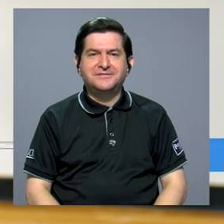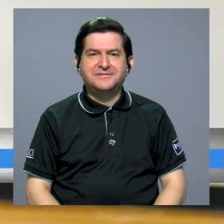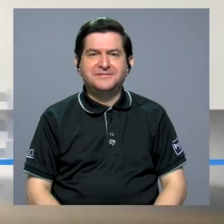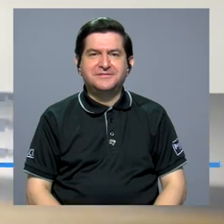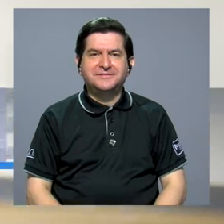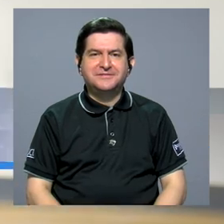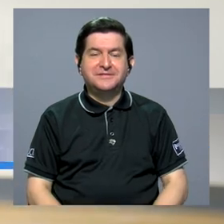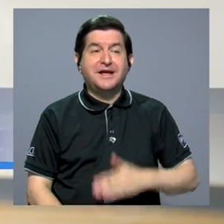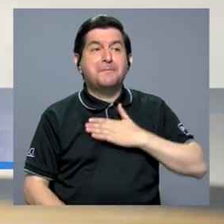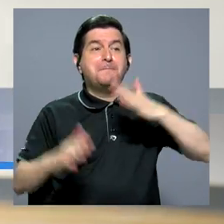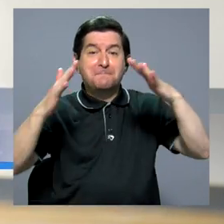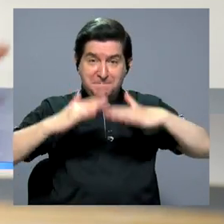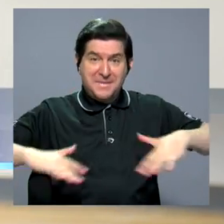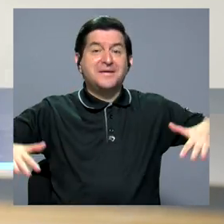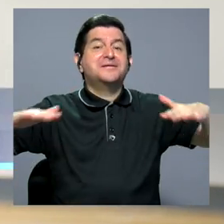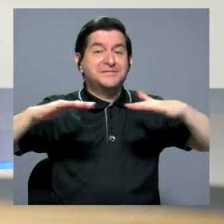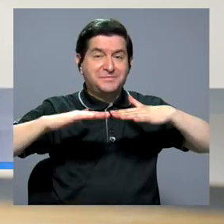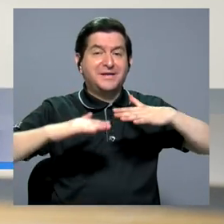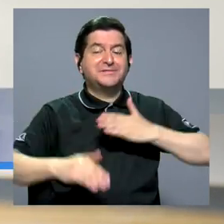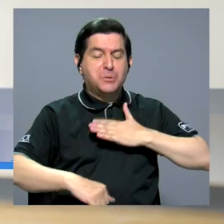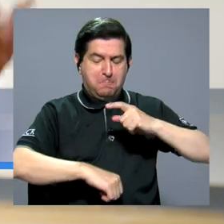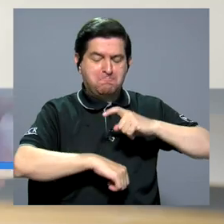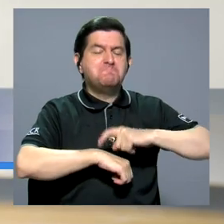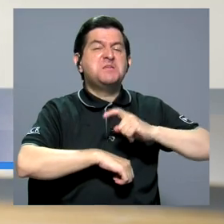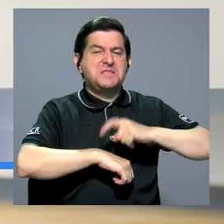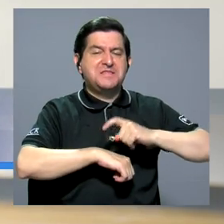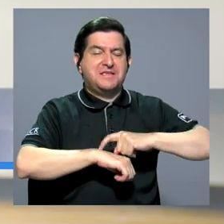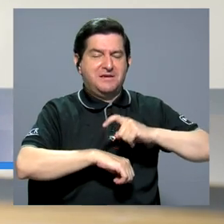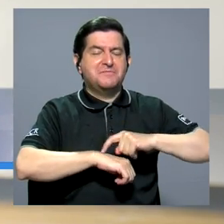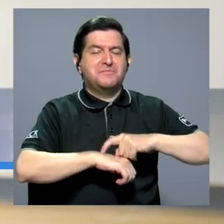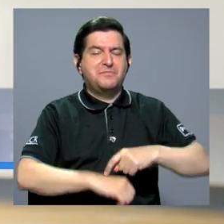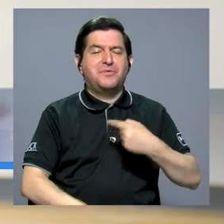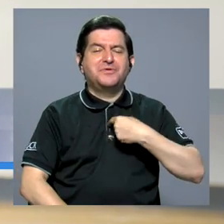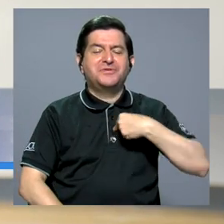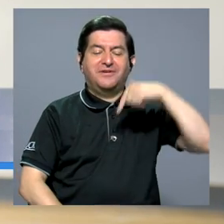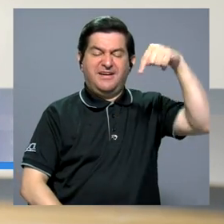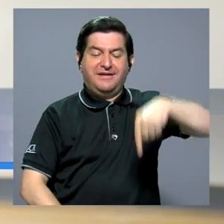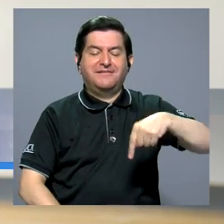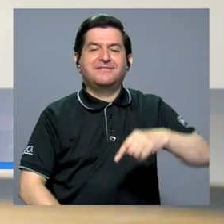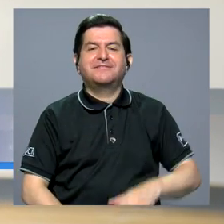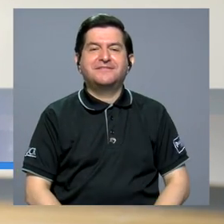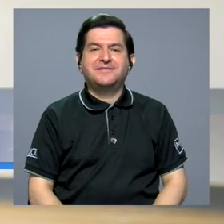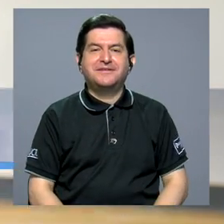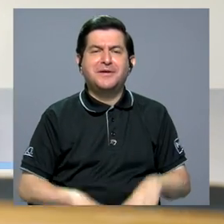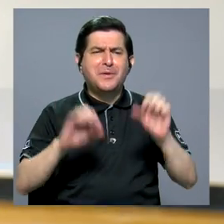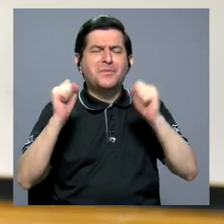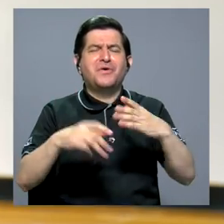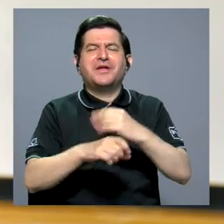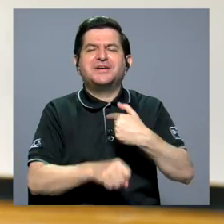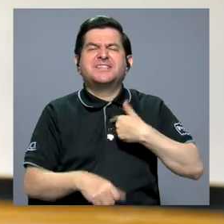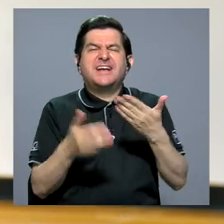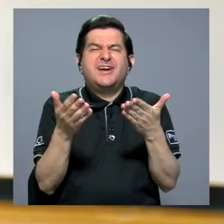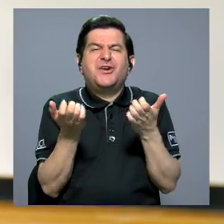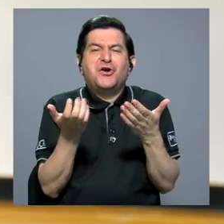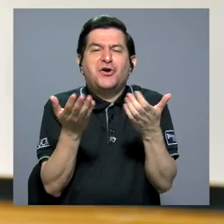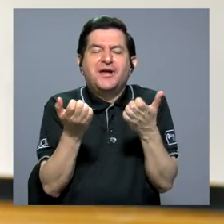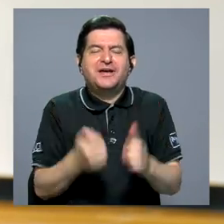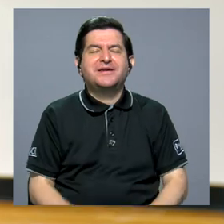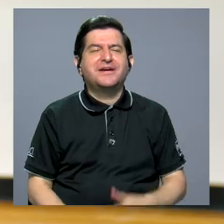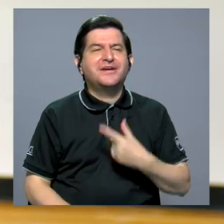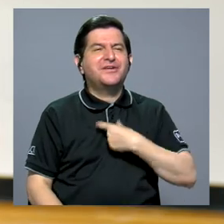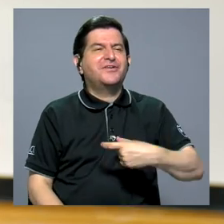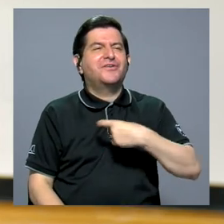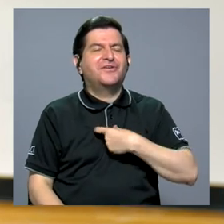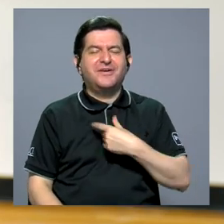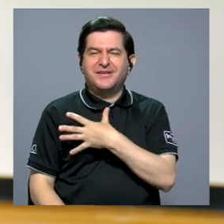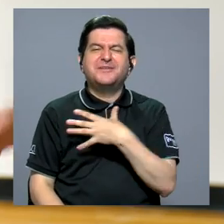¿verdad? Es mi espacio, es mi tiempo, es mi momento de estar aquí, de hacer lo que yo quiero, lo que